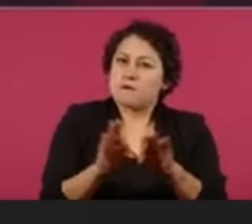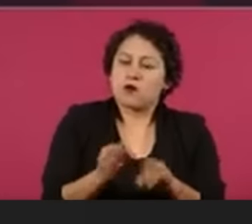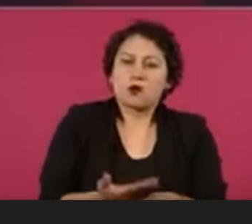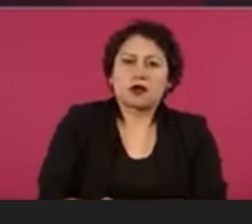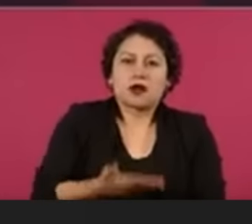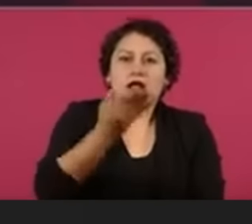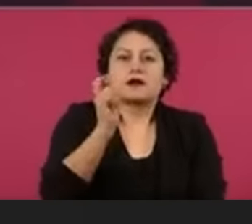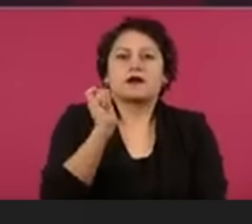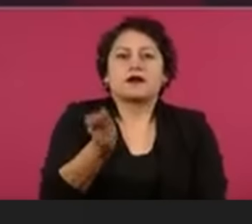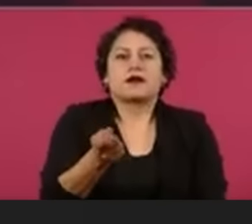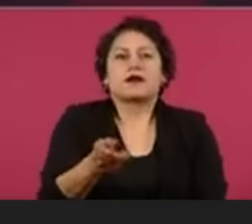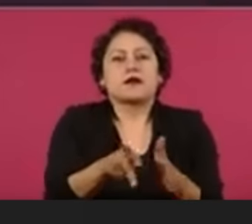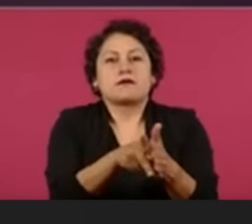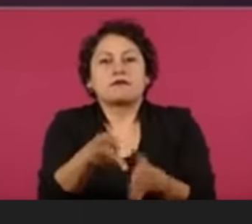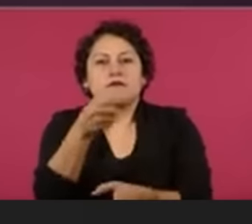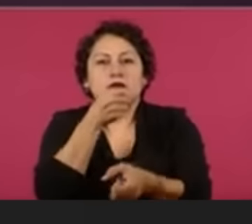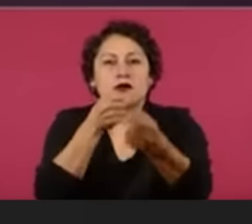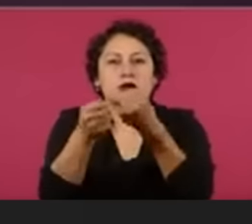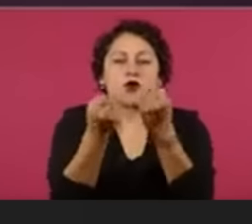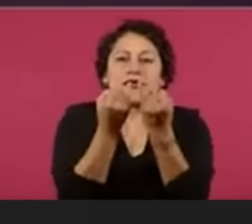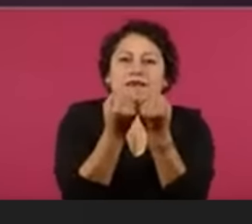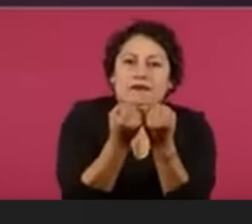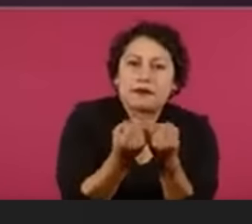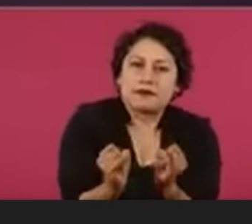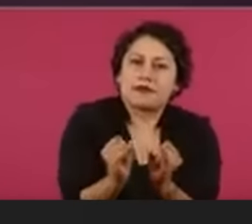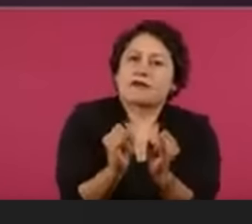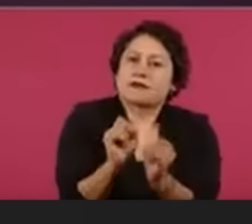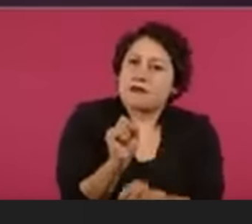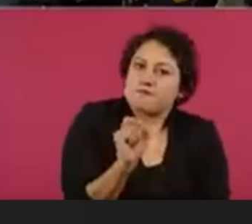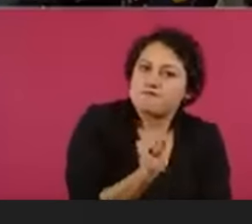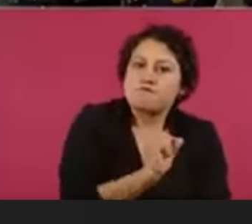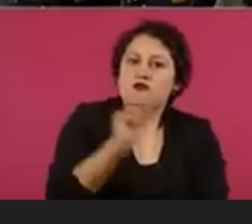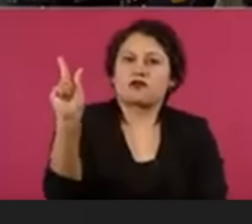y profesional, que se asuma